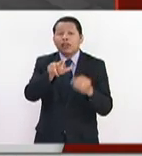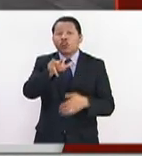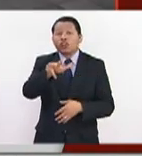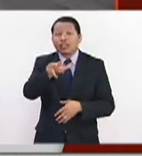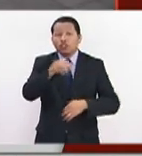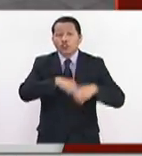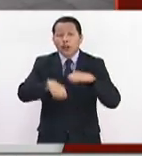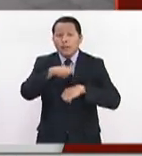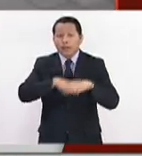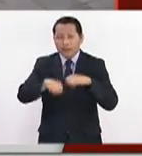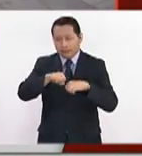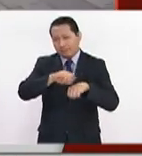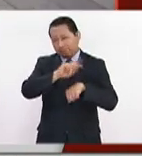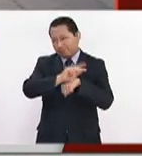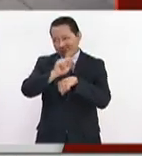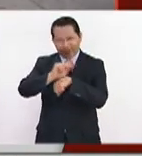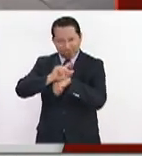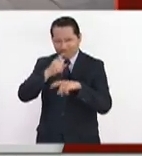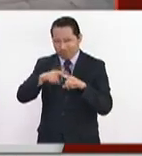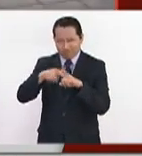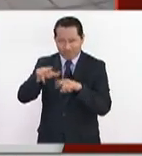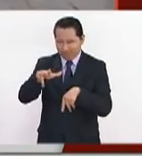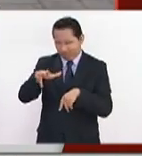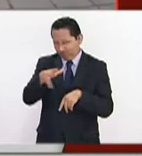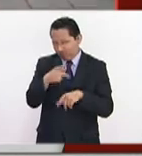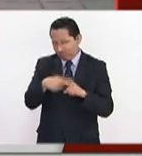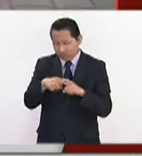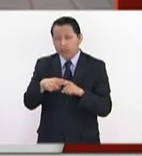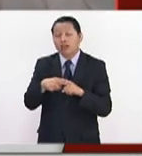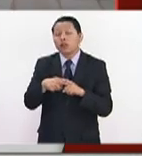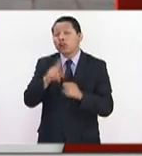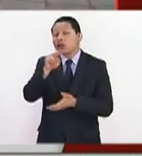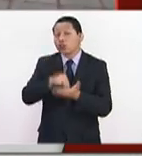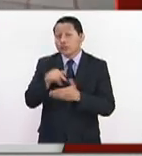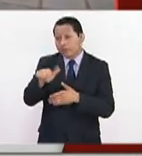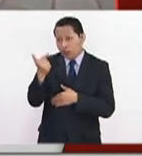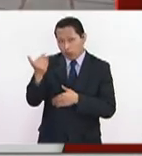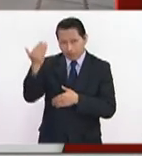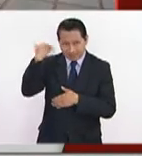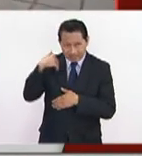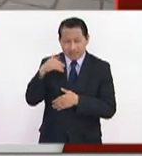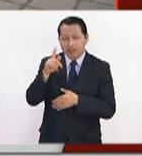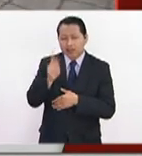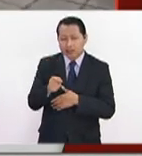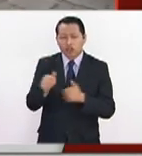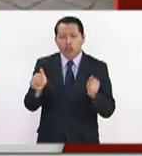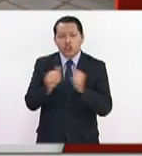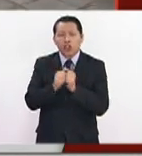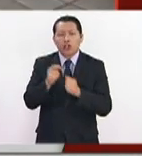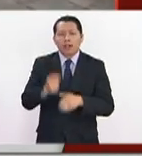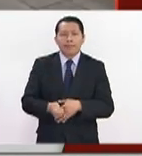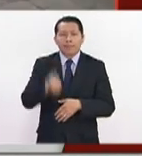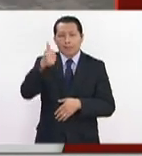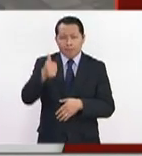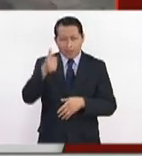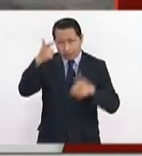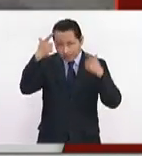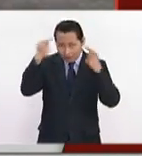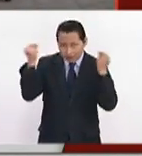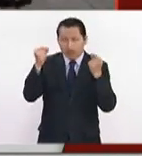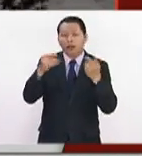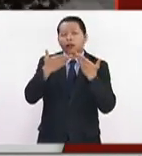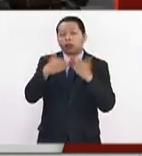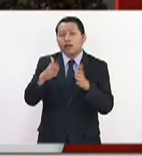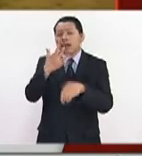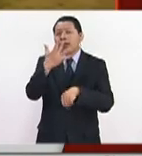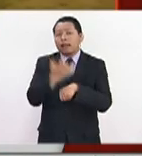18 nacionalidades y que desarrollan estos sectores. Y en 2012 nosotros, con nuestro primer egreso, también aperturamos